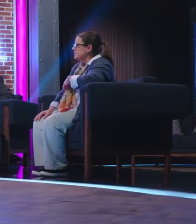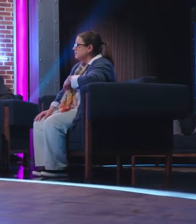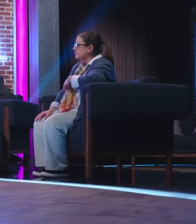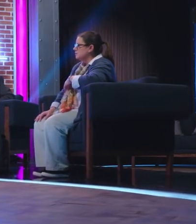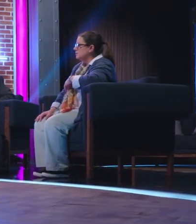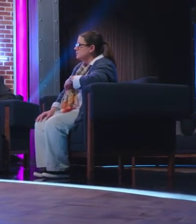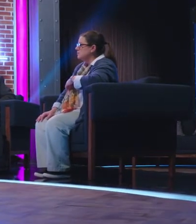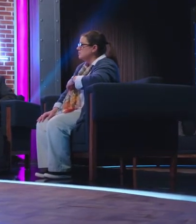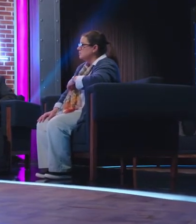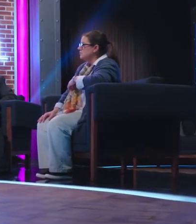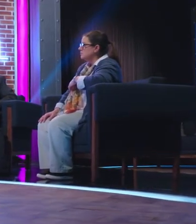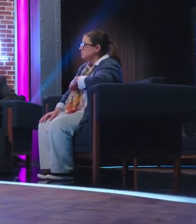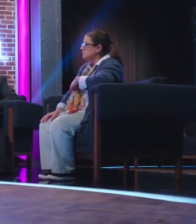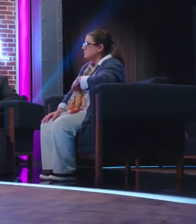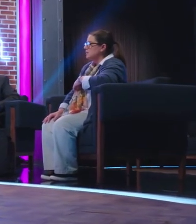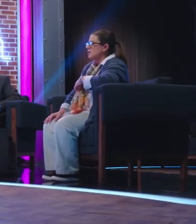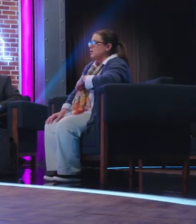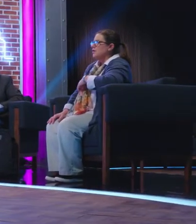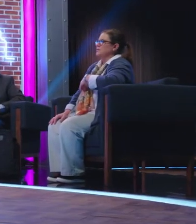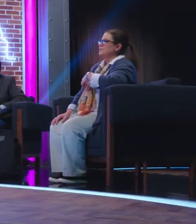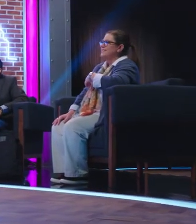Indiscutiblemente. O sea, ¿pudo haber sido mucho menor?